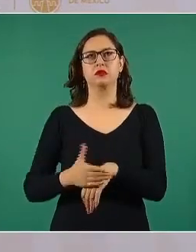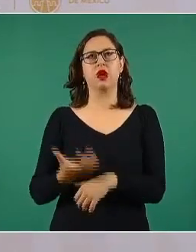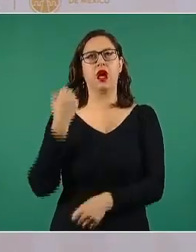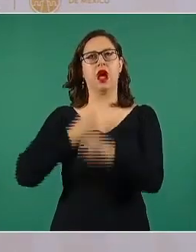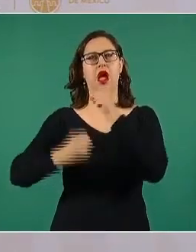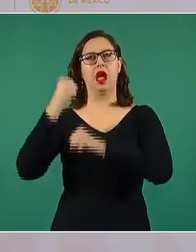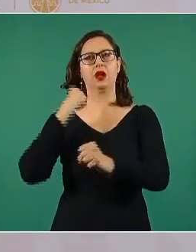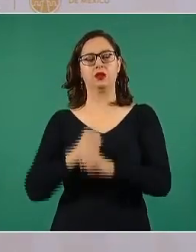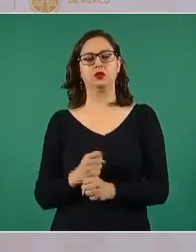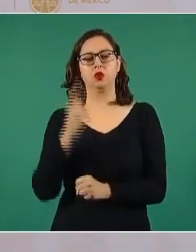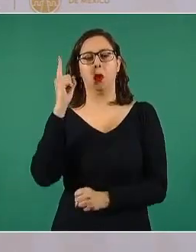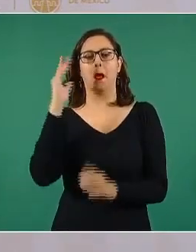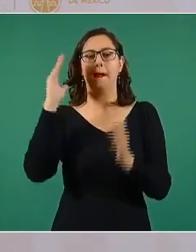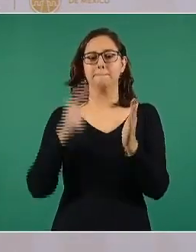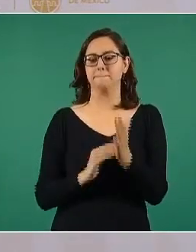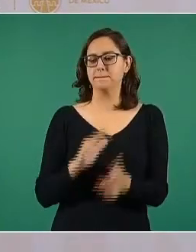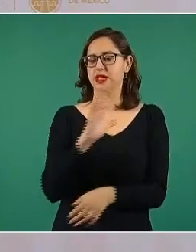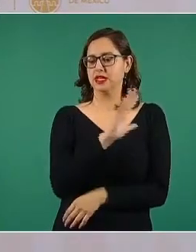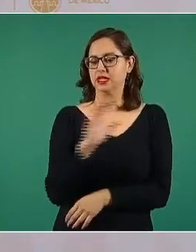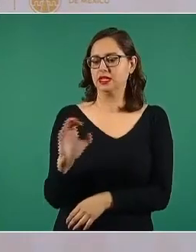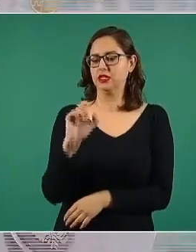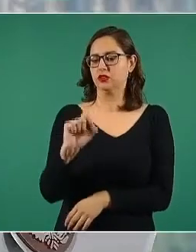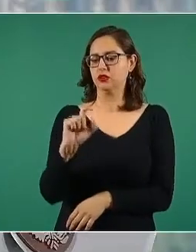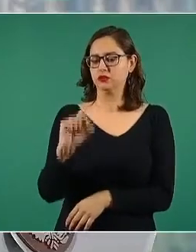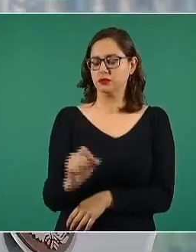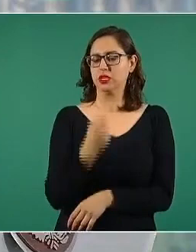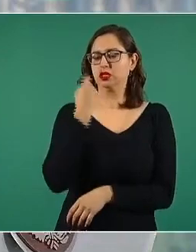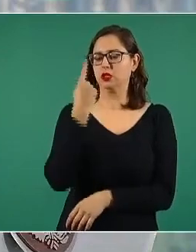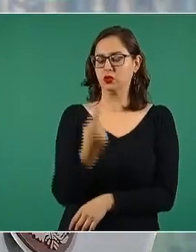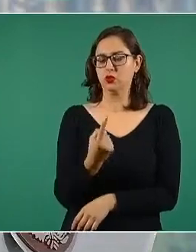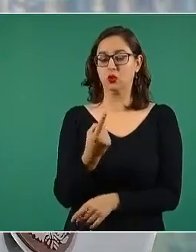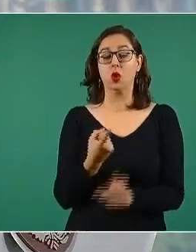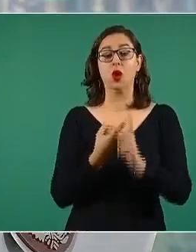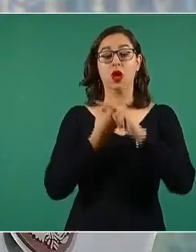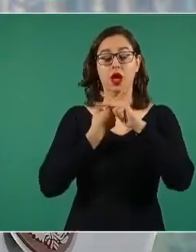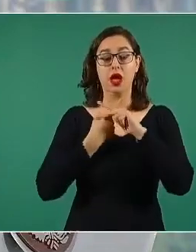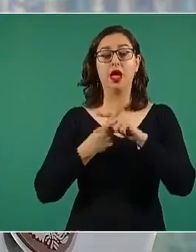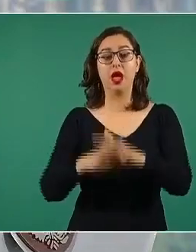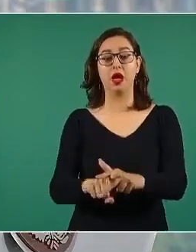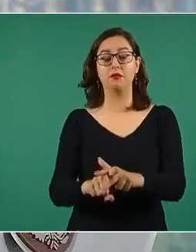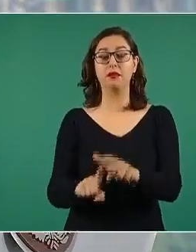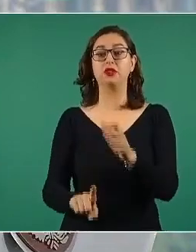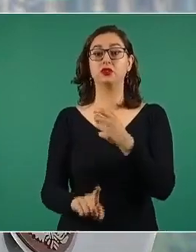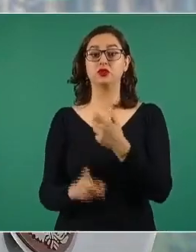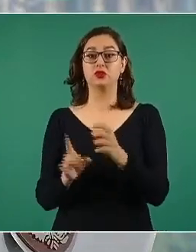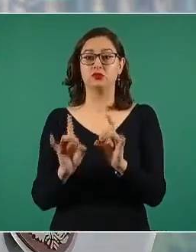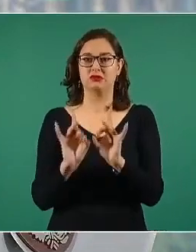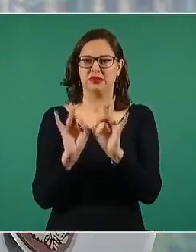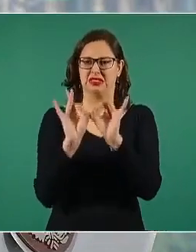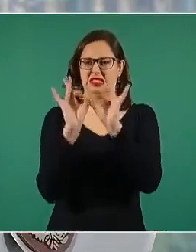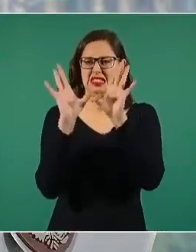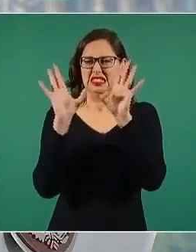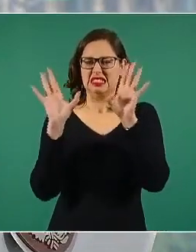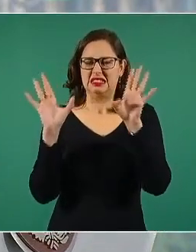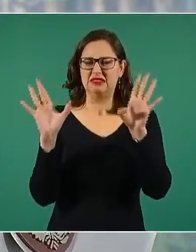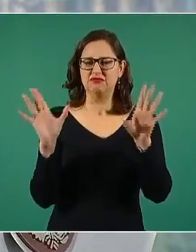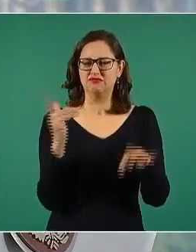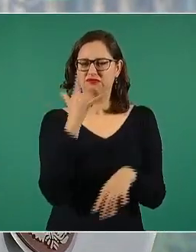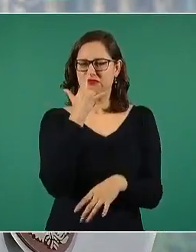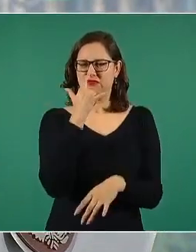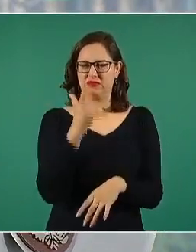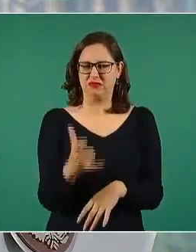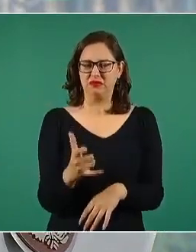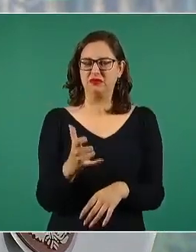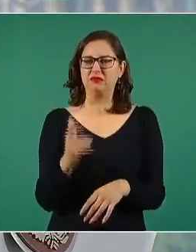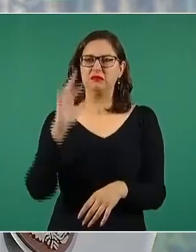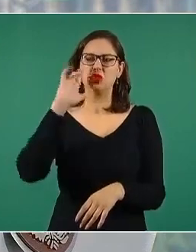1521, pues en ese momento histórico se originó uno de los fenómenos que aún lastiman a nuestra sociedad: